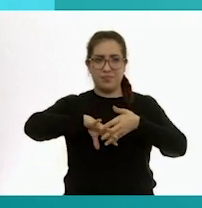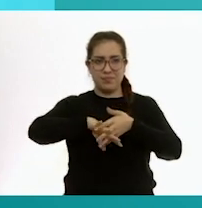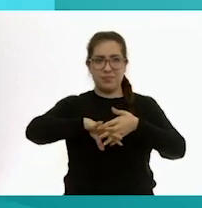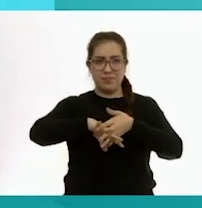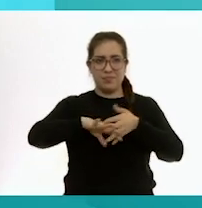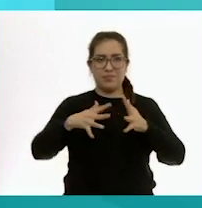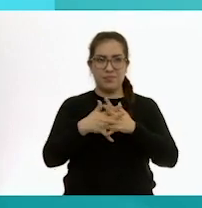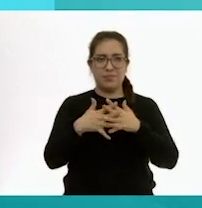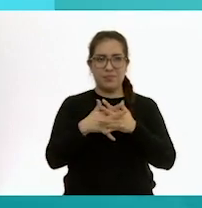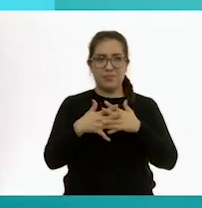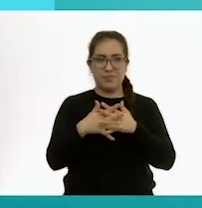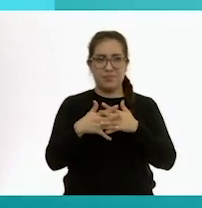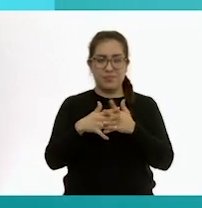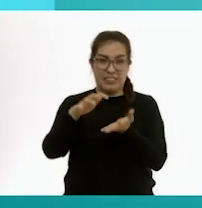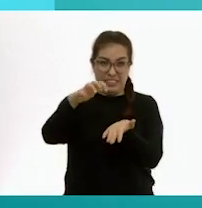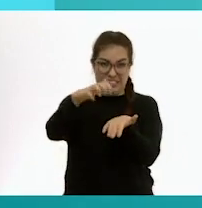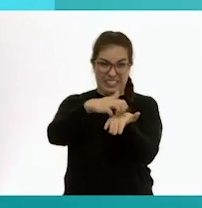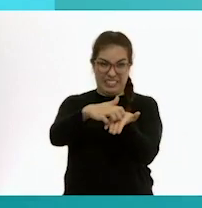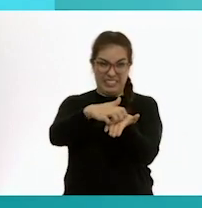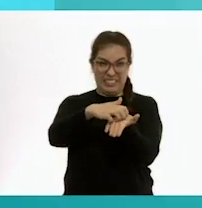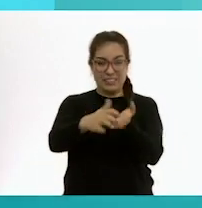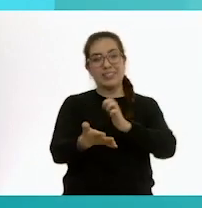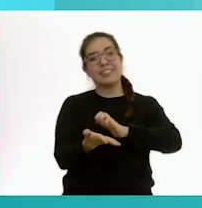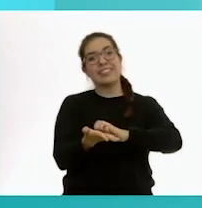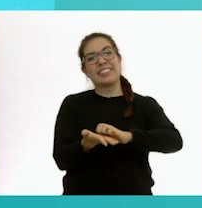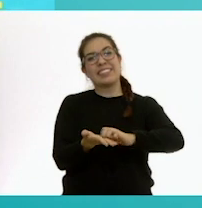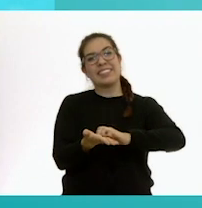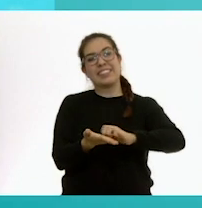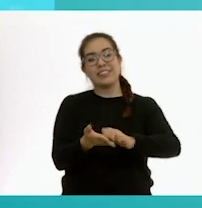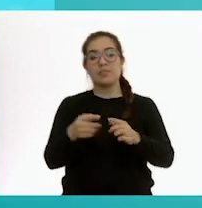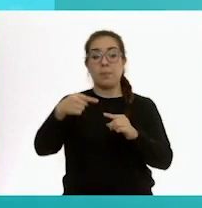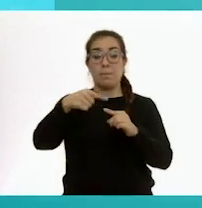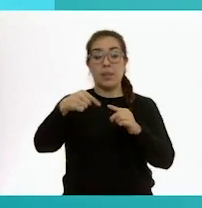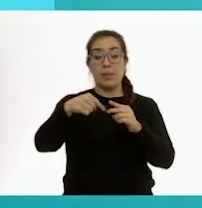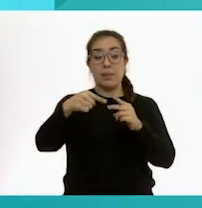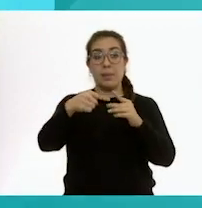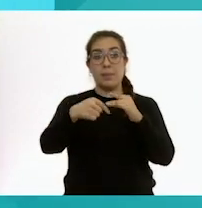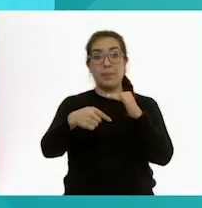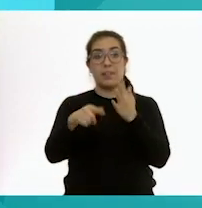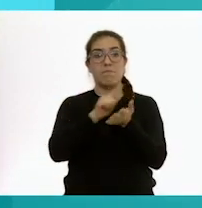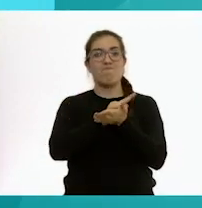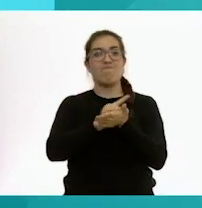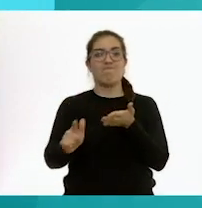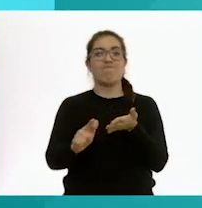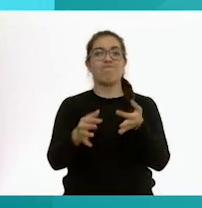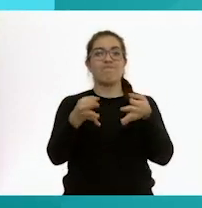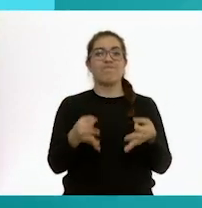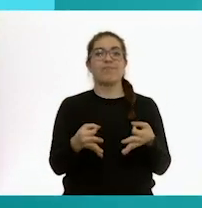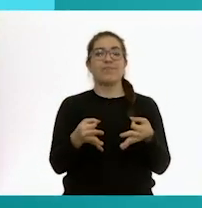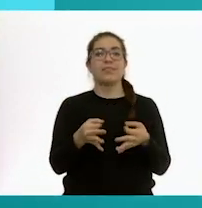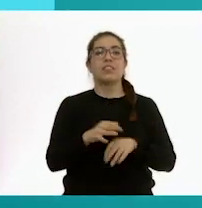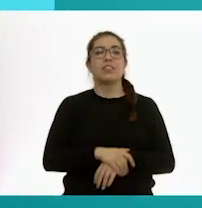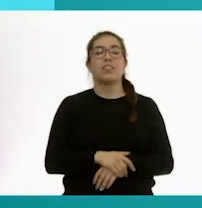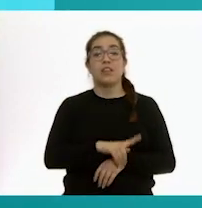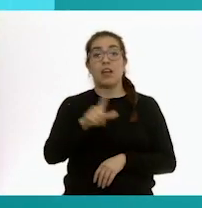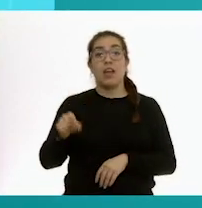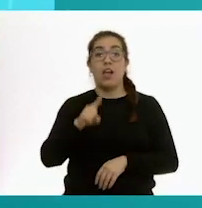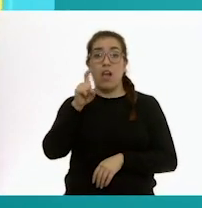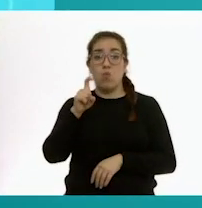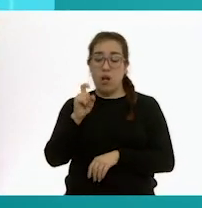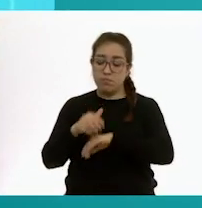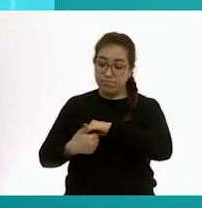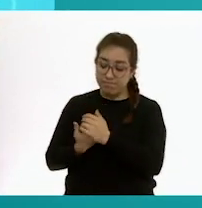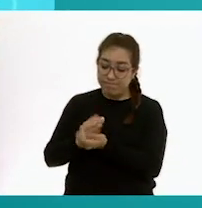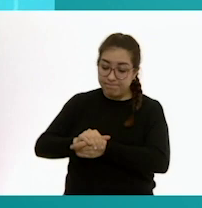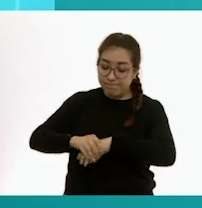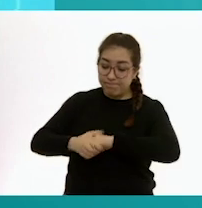dedos. Ahora haz como que rasguñas la palma de tus manos para lavar tus uñas. Enjuaga tus manos con